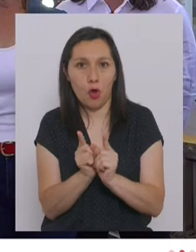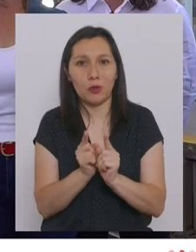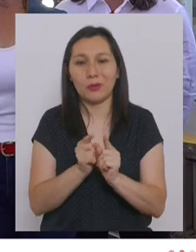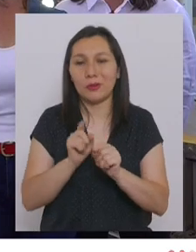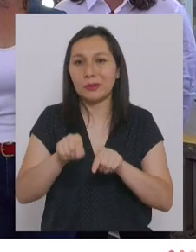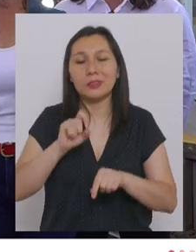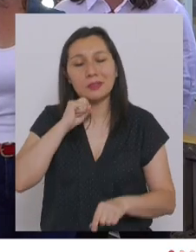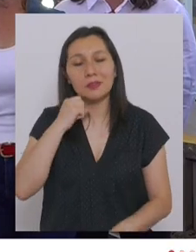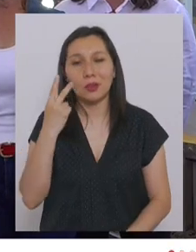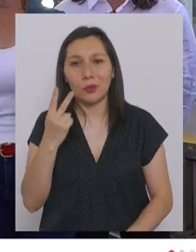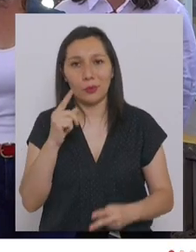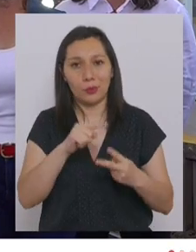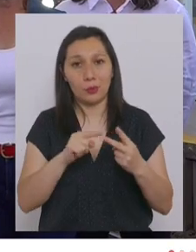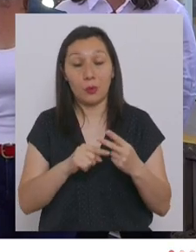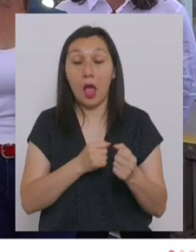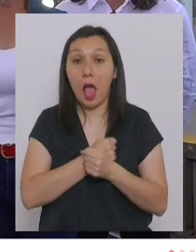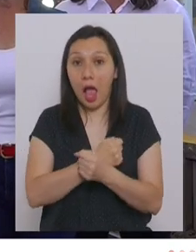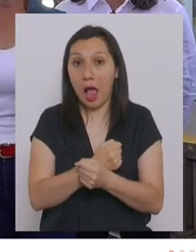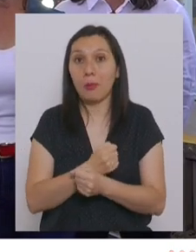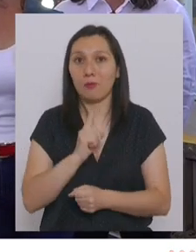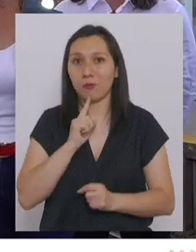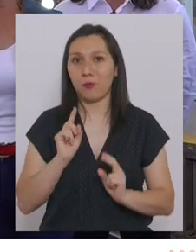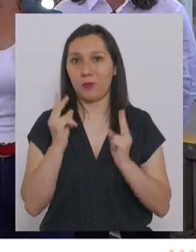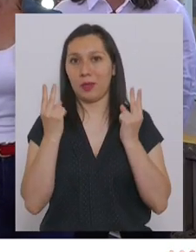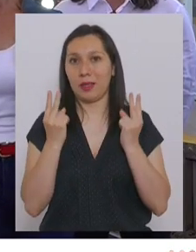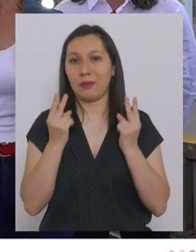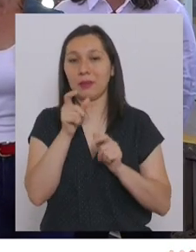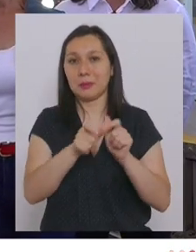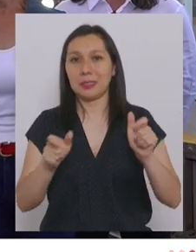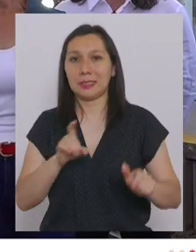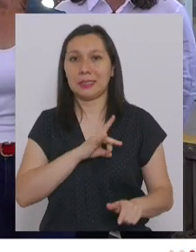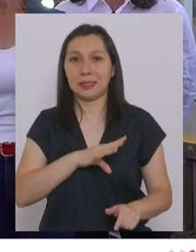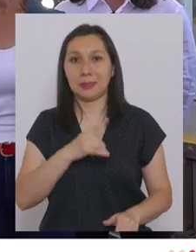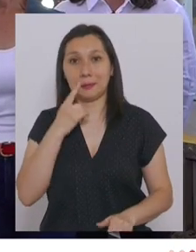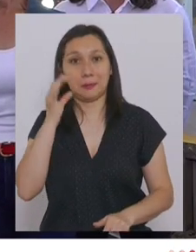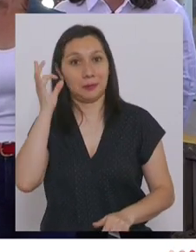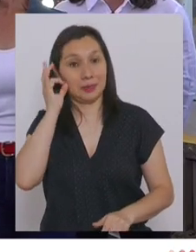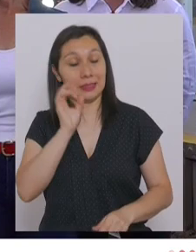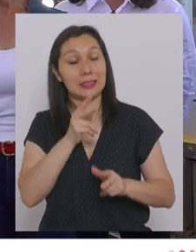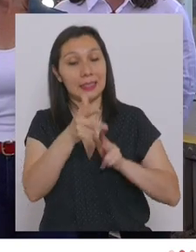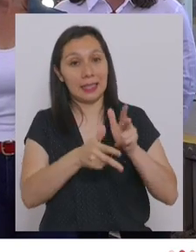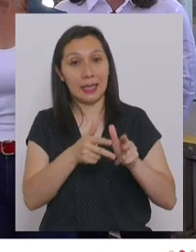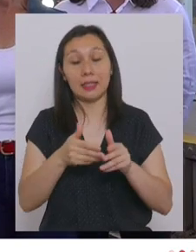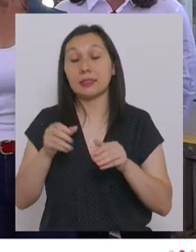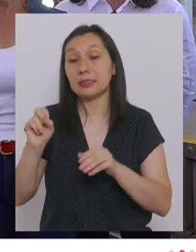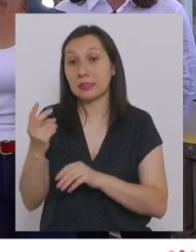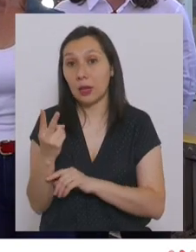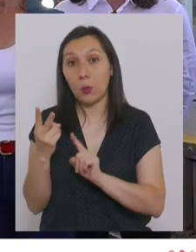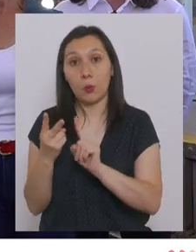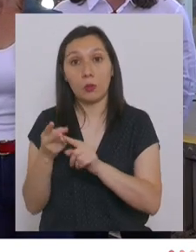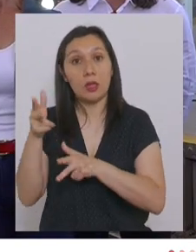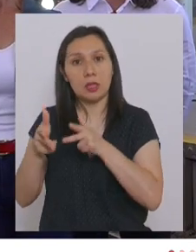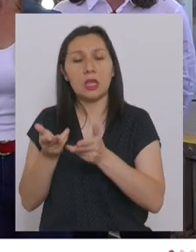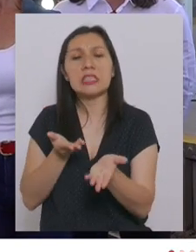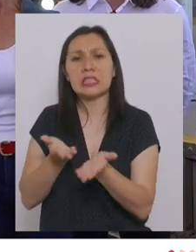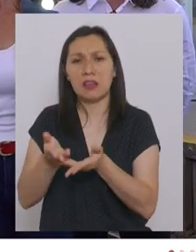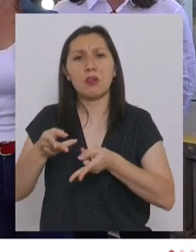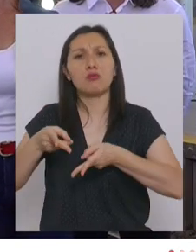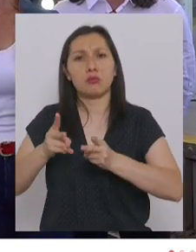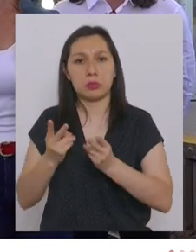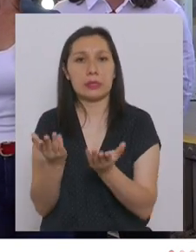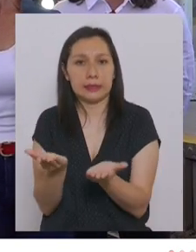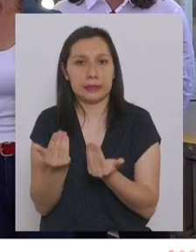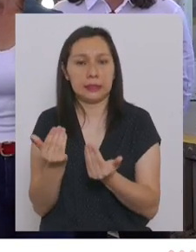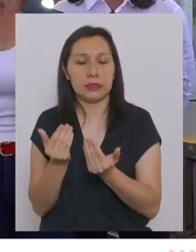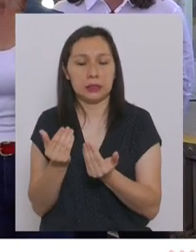dos cosas: que el amor está vivo entre los chilenos y las chilenas y el tren, y en segundo lugar que el tren está prestando un servicio útil,